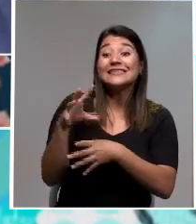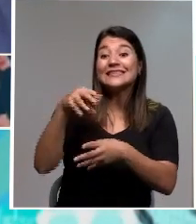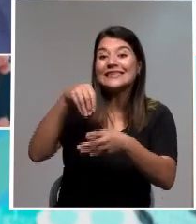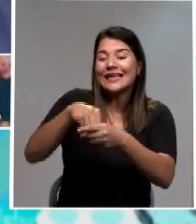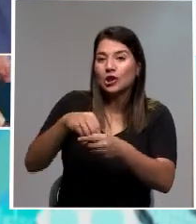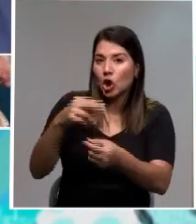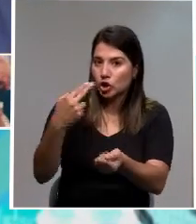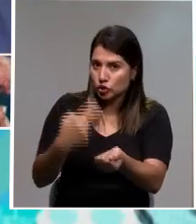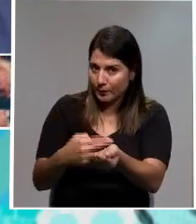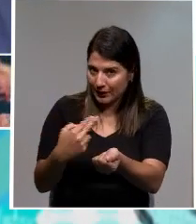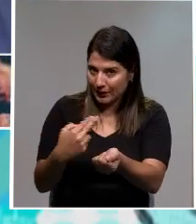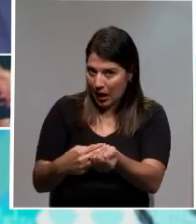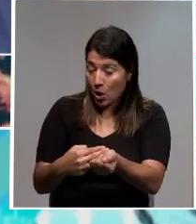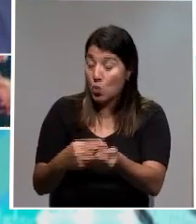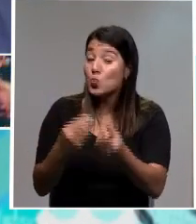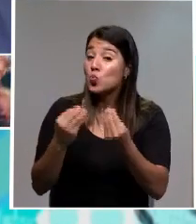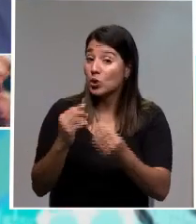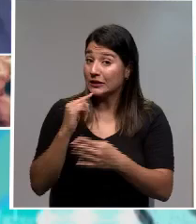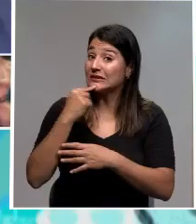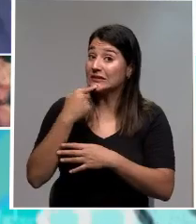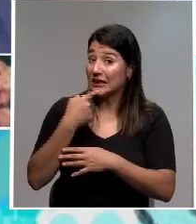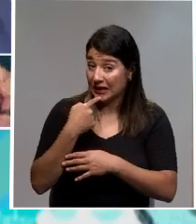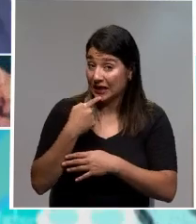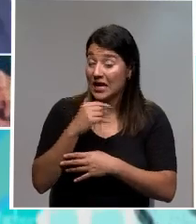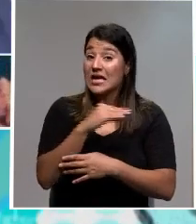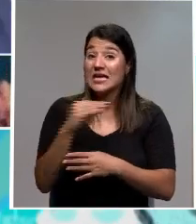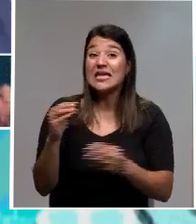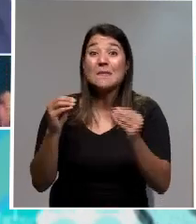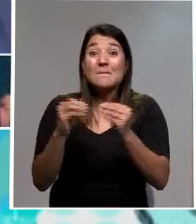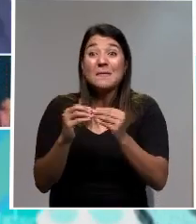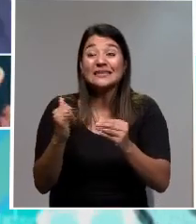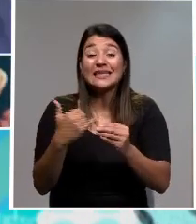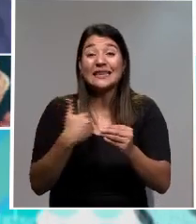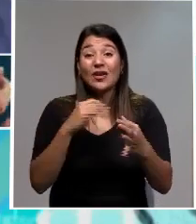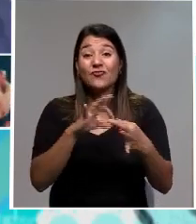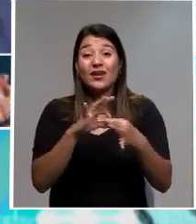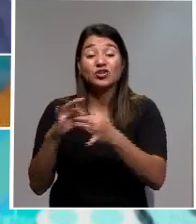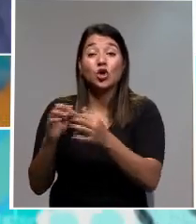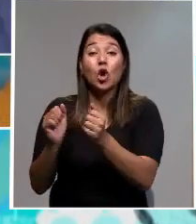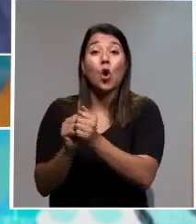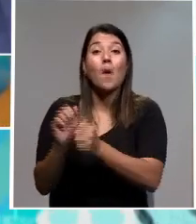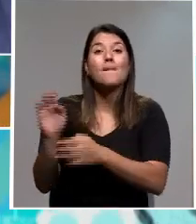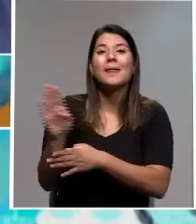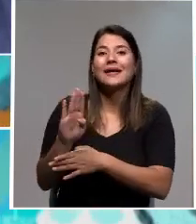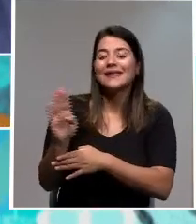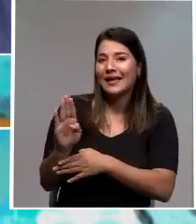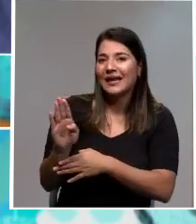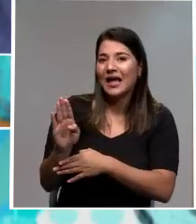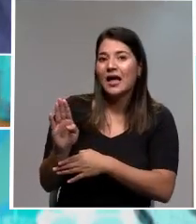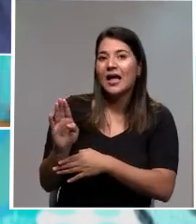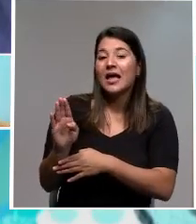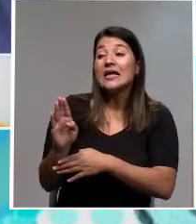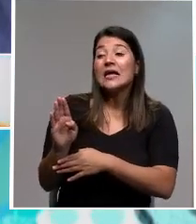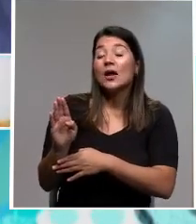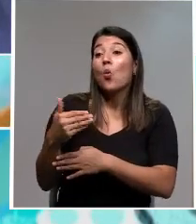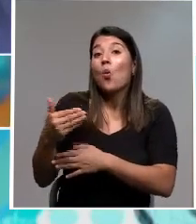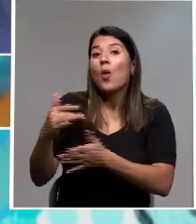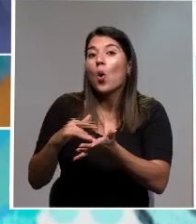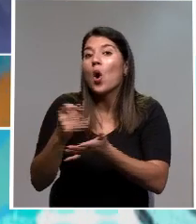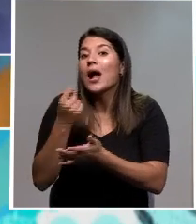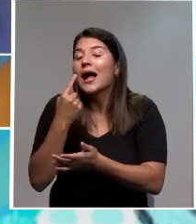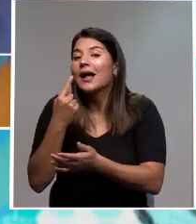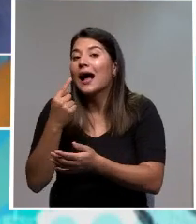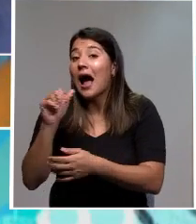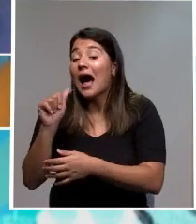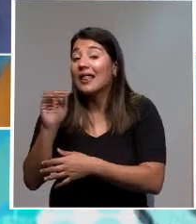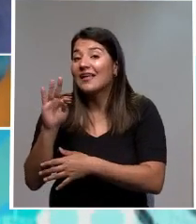intrahospitalarias son sumamente graves, y particularmente las que tienen que ver con bacterias que son resistentes a los antibióticos. Otro